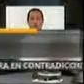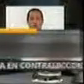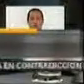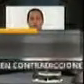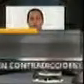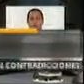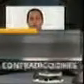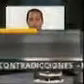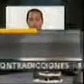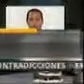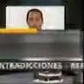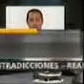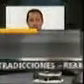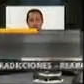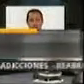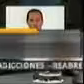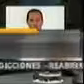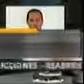conversación